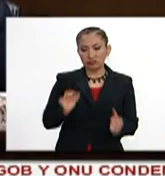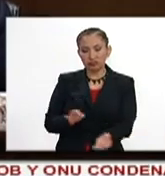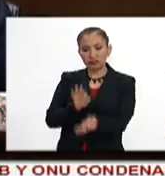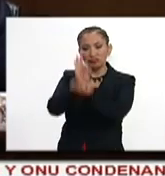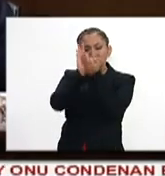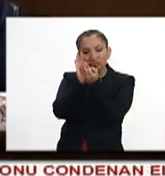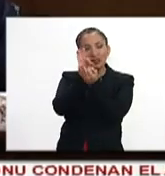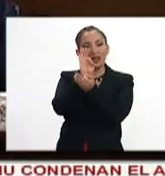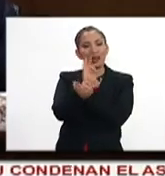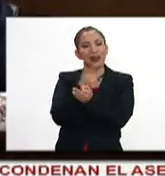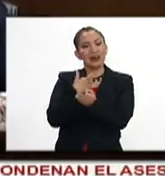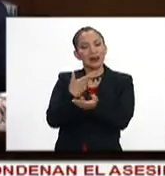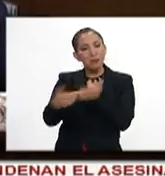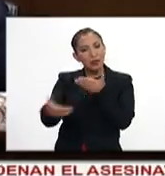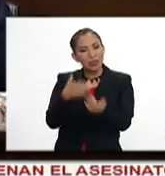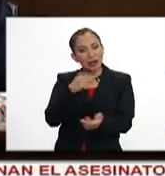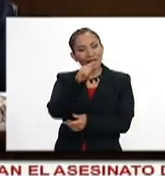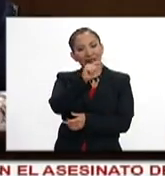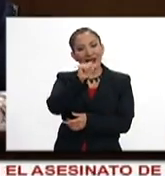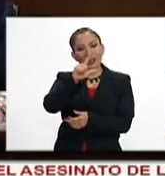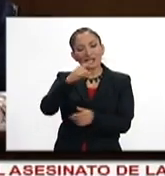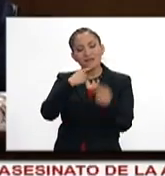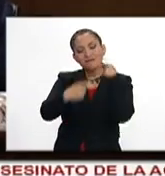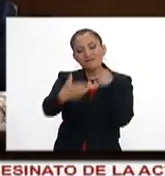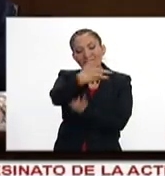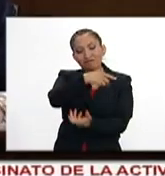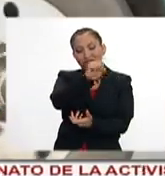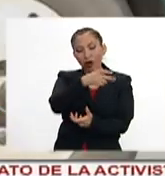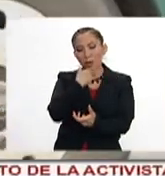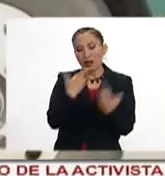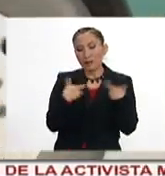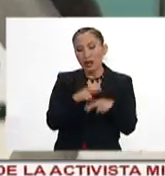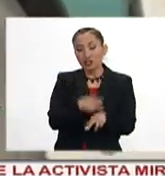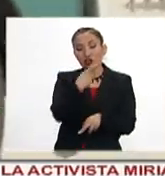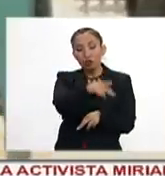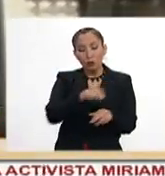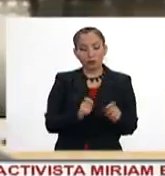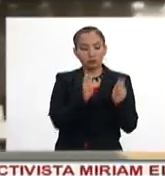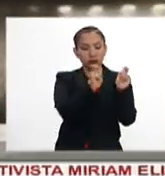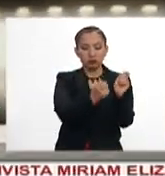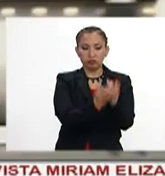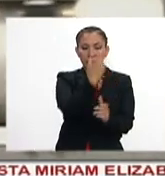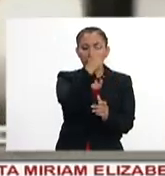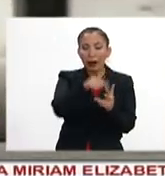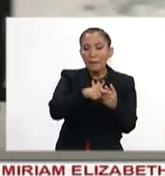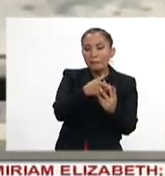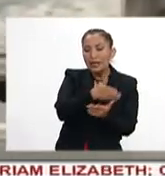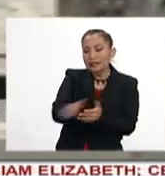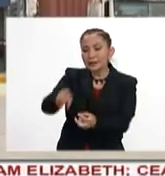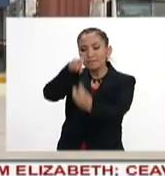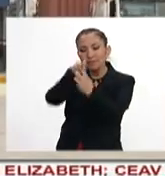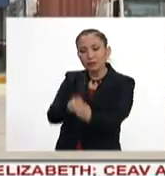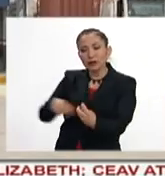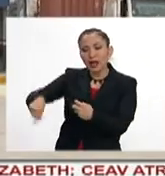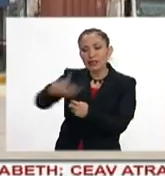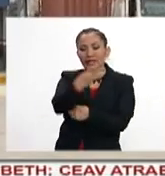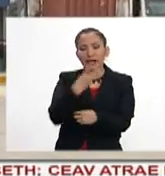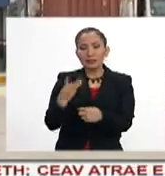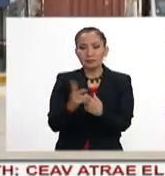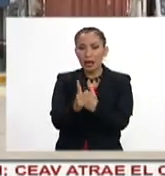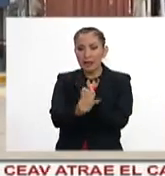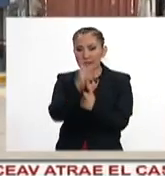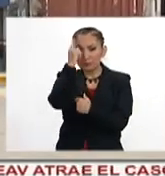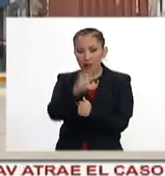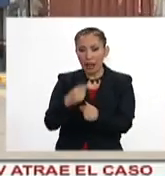durante la modernización del Tratado de Libre Comercio. Su confirmación abre el paso para que inicien las conversaciones entre los tres